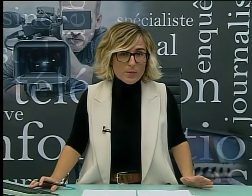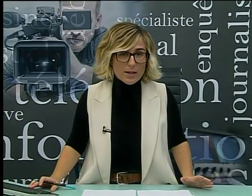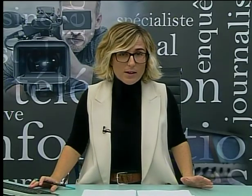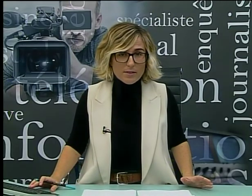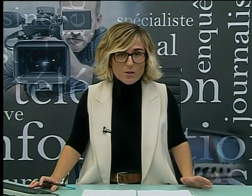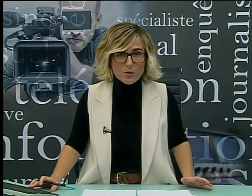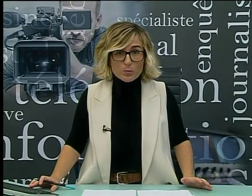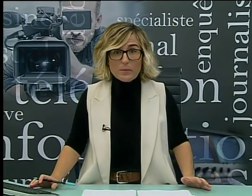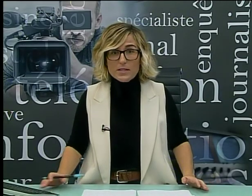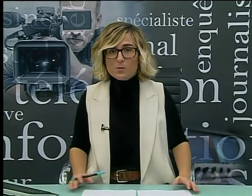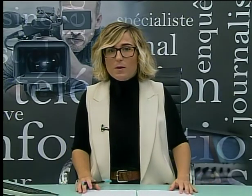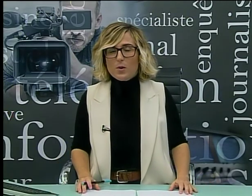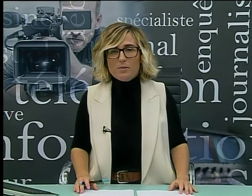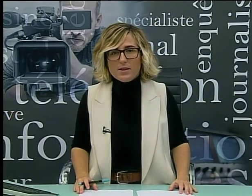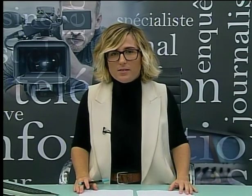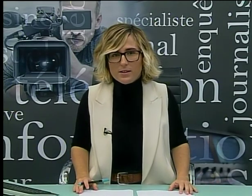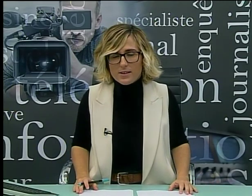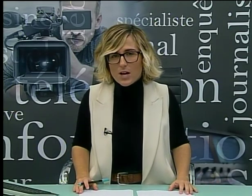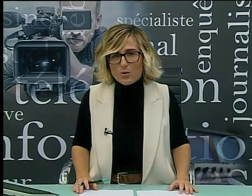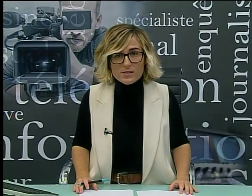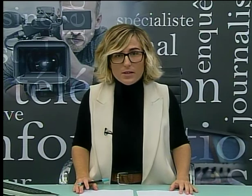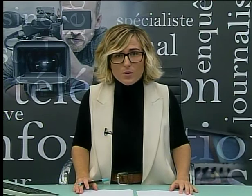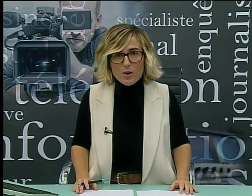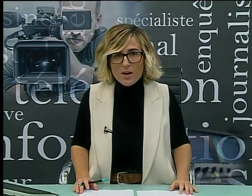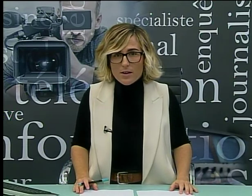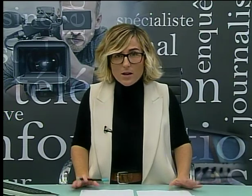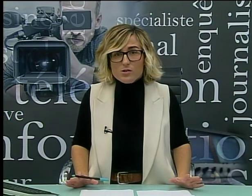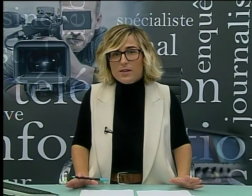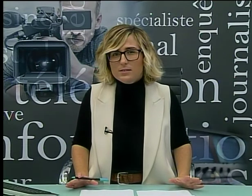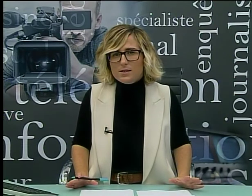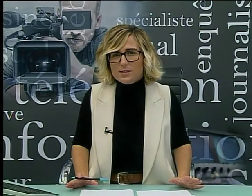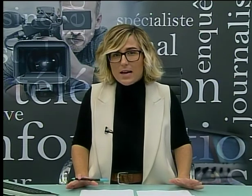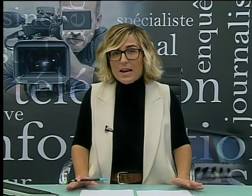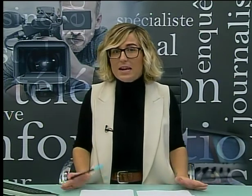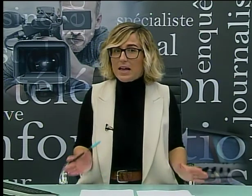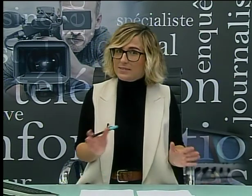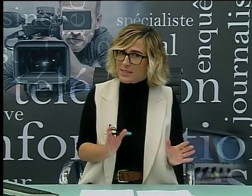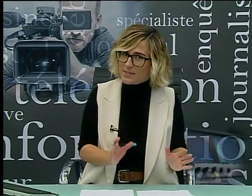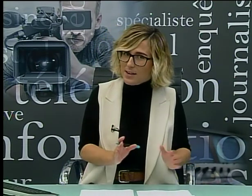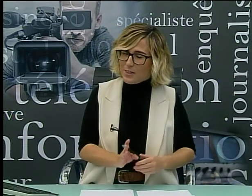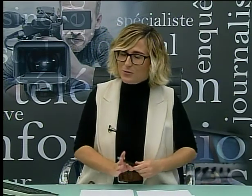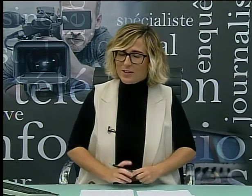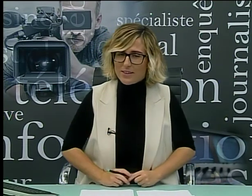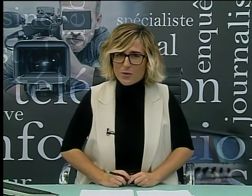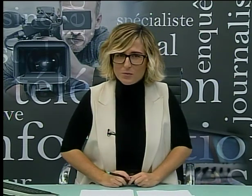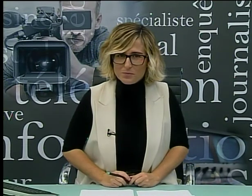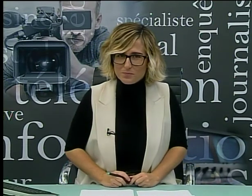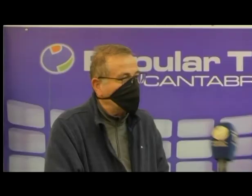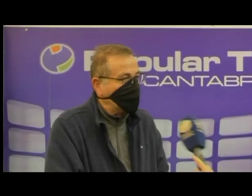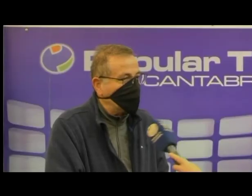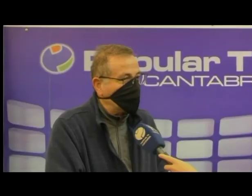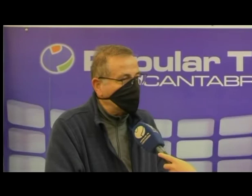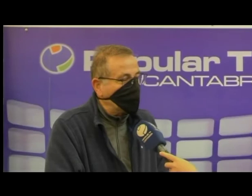libro, Vivir el cáncer con optimismo, Manuel Ibáñez regresa con este libro que ya nos adelanta será la antesala de un tercero.